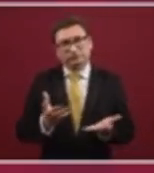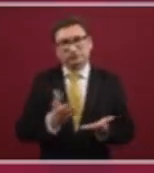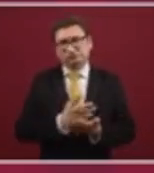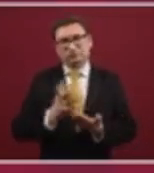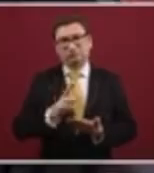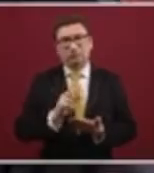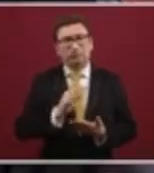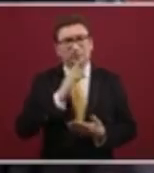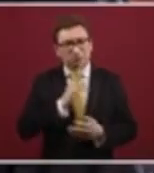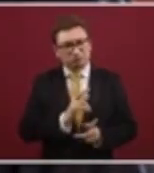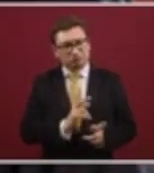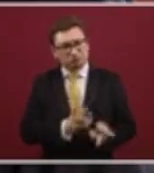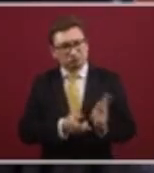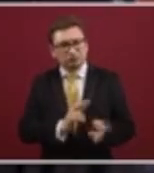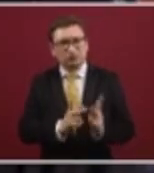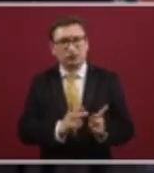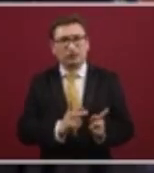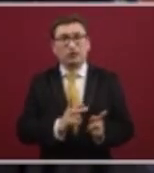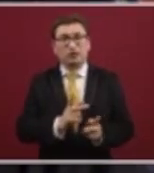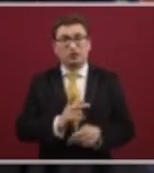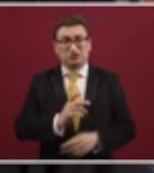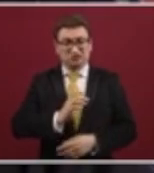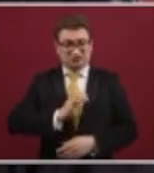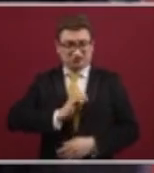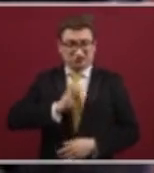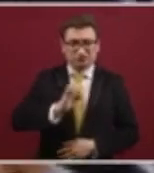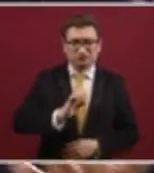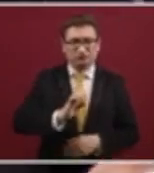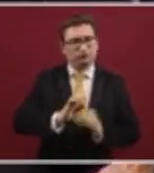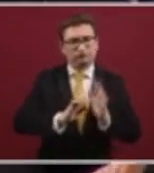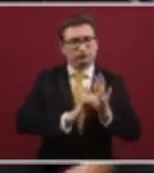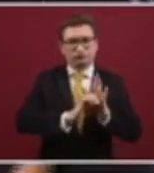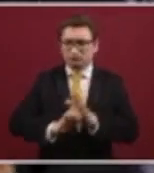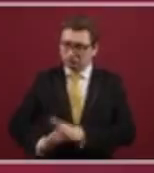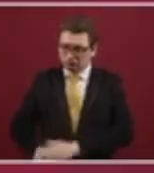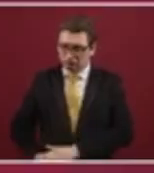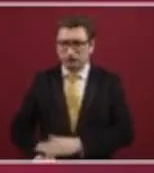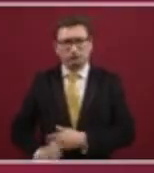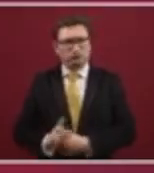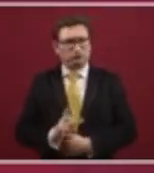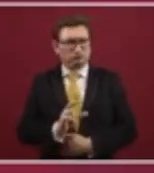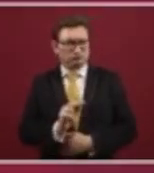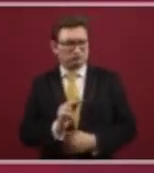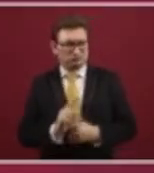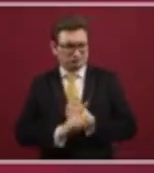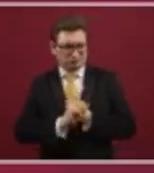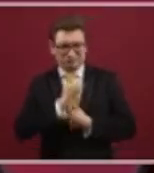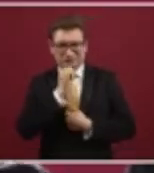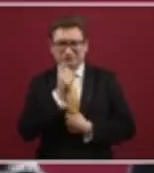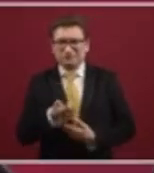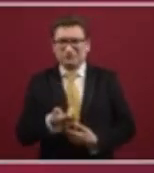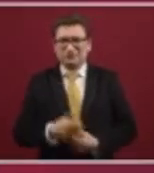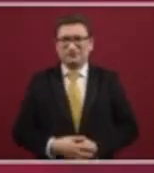además sin odios, o sea, no hay ningún problema.